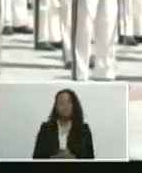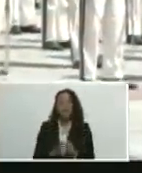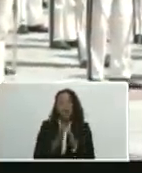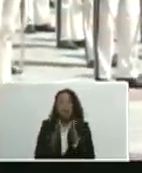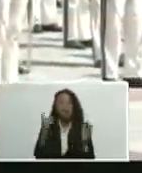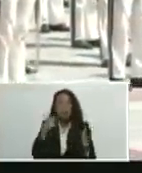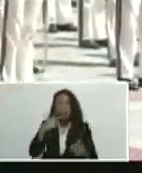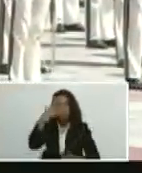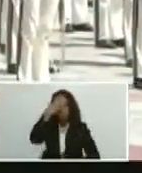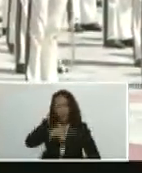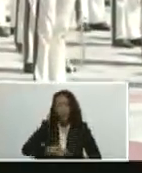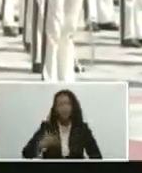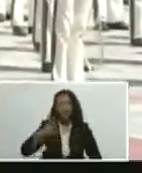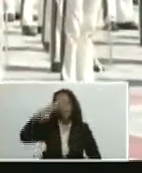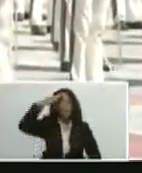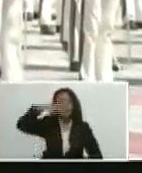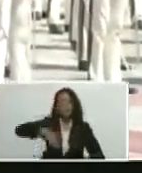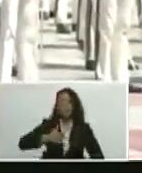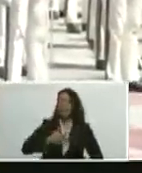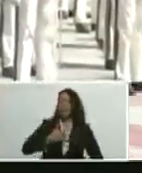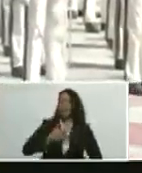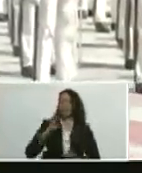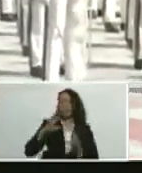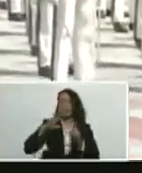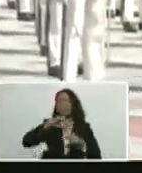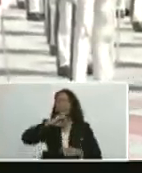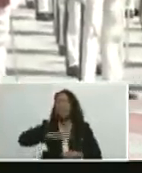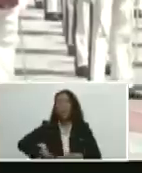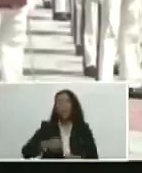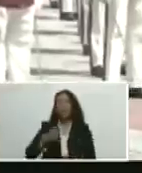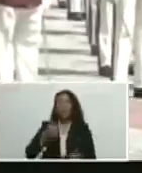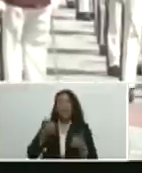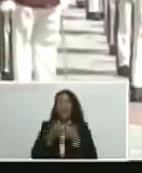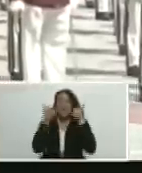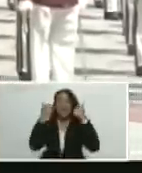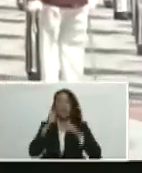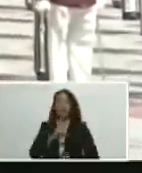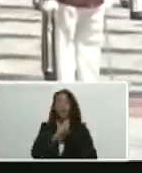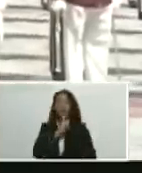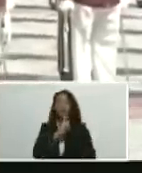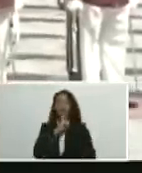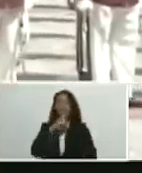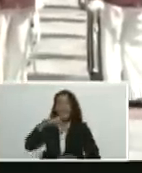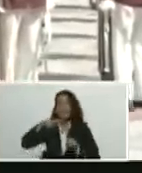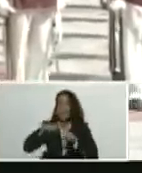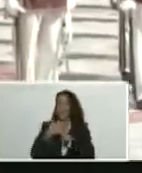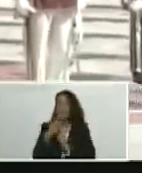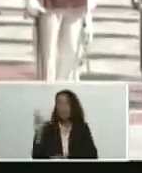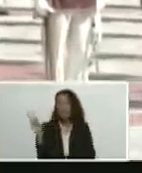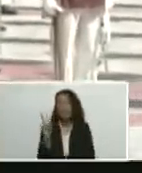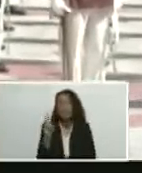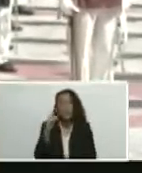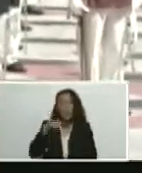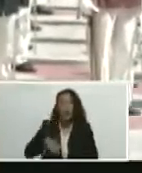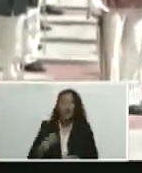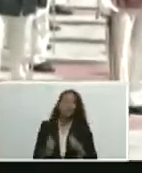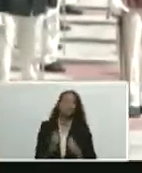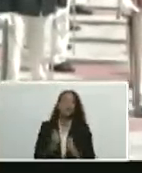Ampliamente nos sentimos orgullosos en esta época de desafíos que nos ha tocado vivir, en la